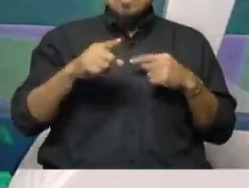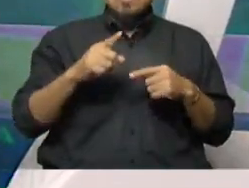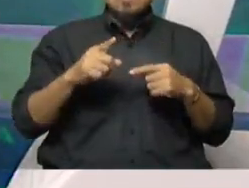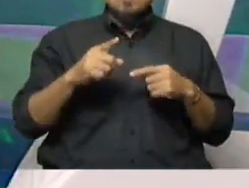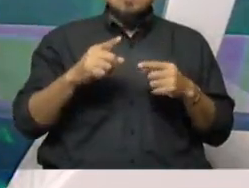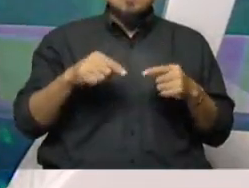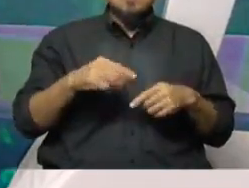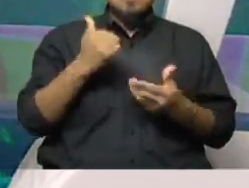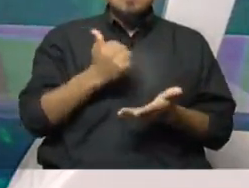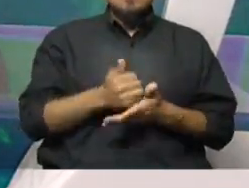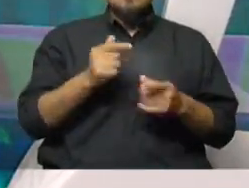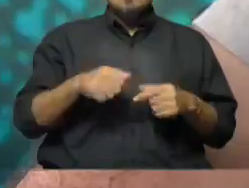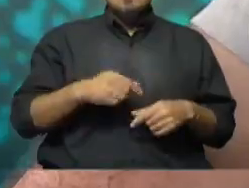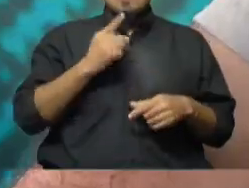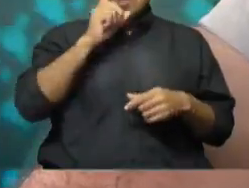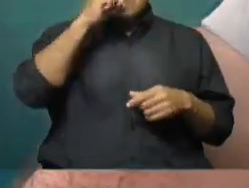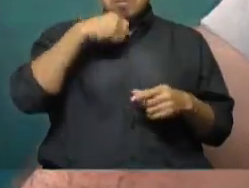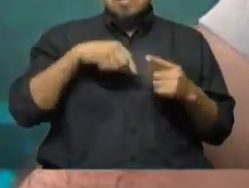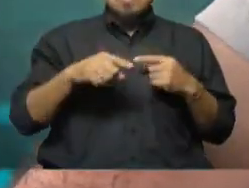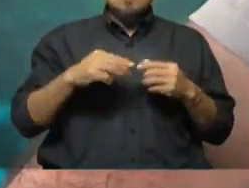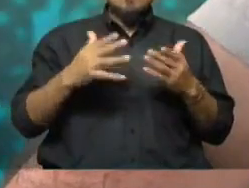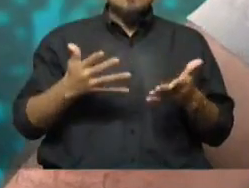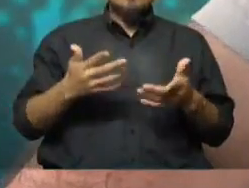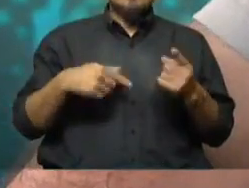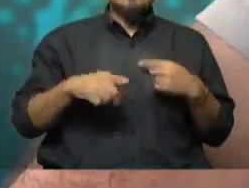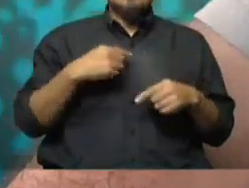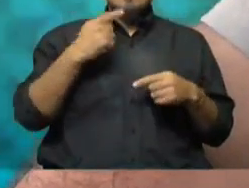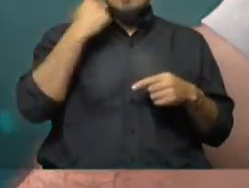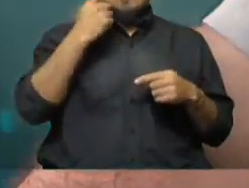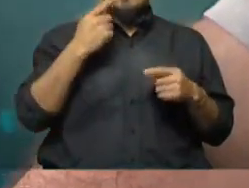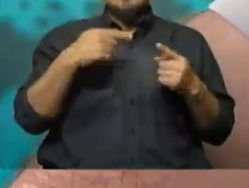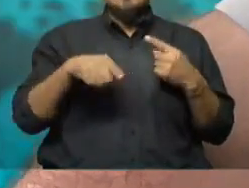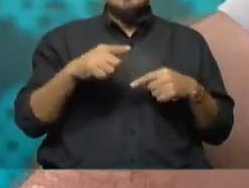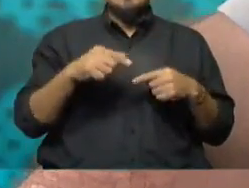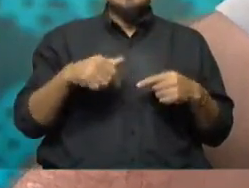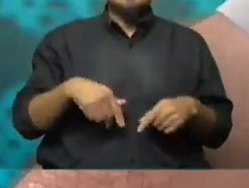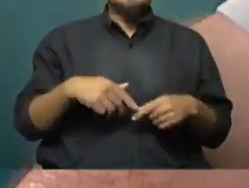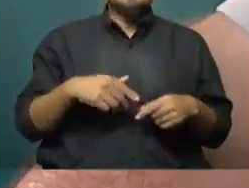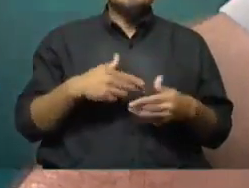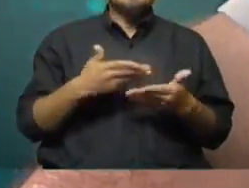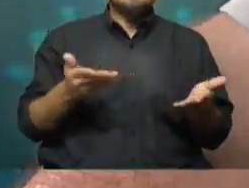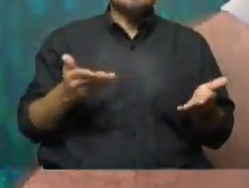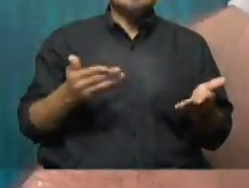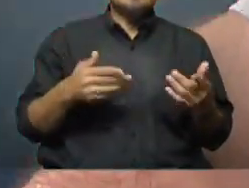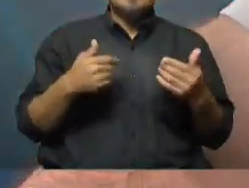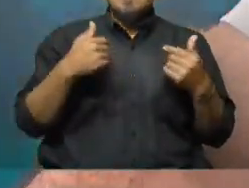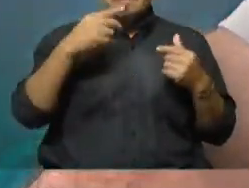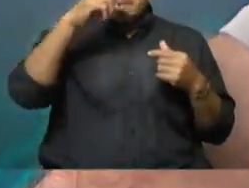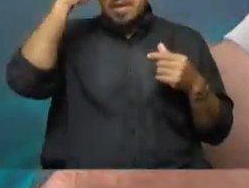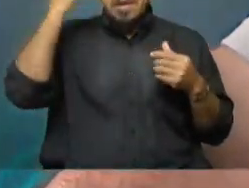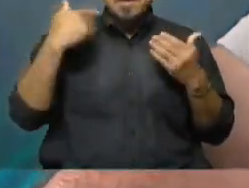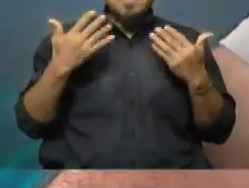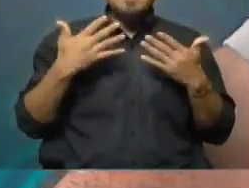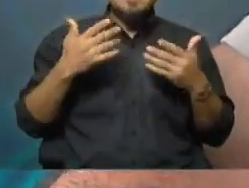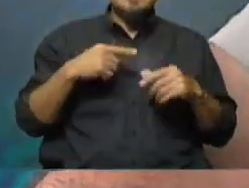No nos fuimos a ningún lado. Estamos acá, por supuesto, firmes para que ustedes disfruten de esta programación que tiene TV Ciudad en el verano. Y bueno, nosotros tenemos este